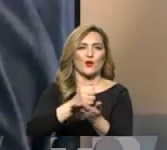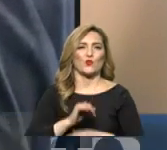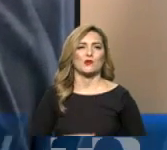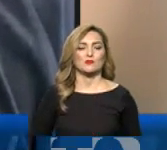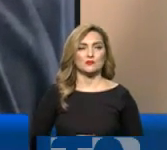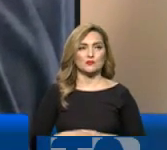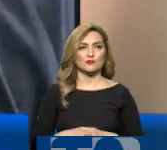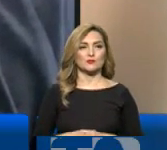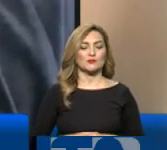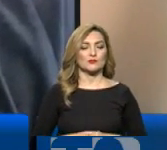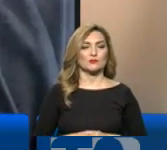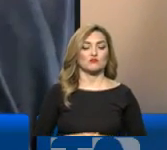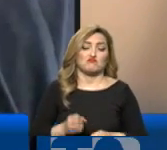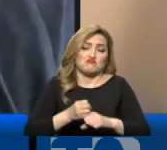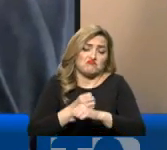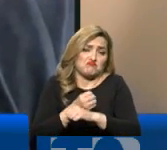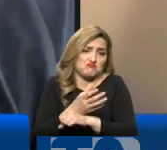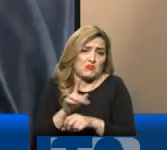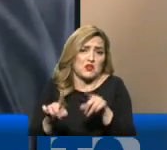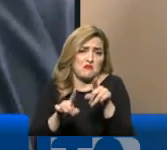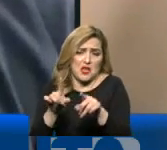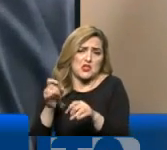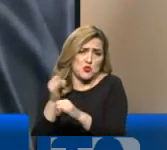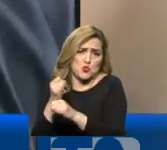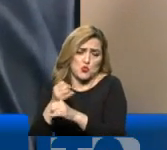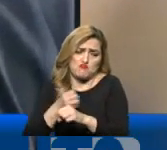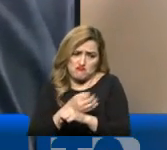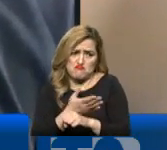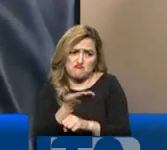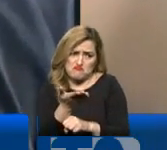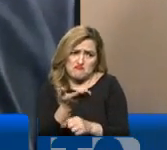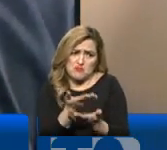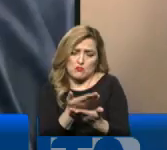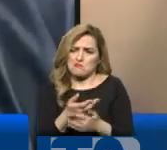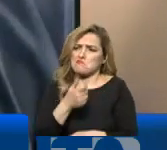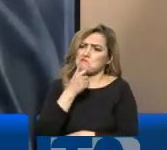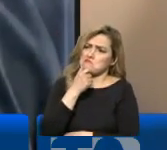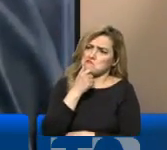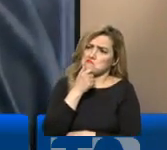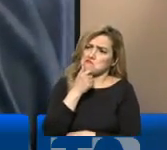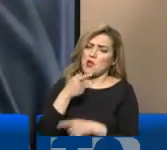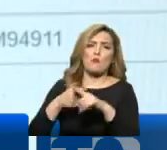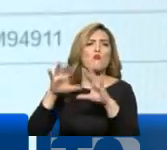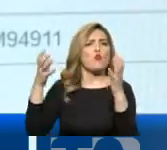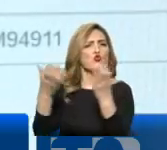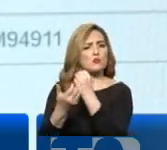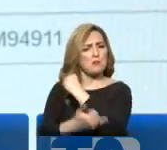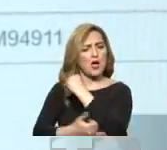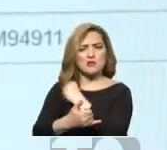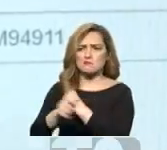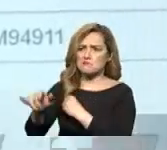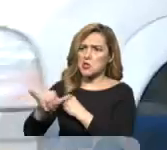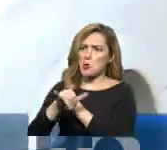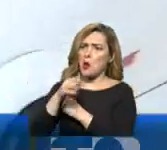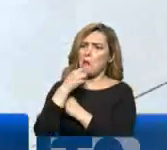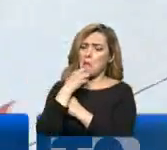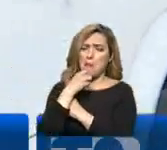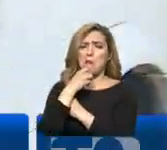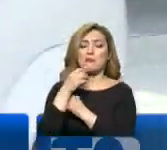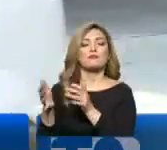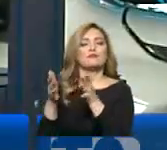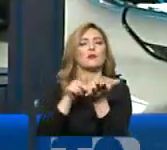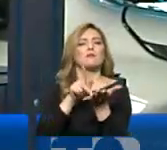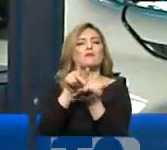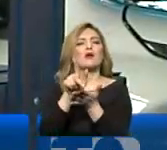sugerencias incluso que hemos recibido por varias vías y estamos viendo que en otros países se está manejando así también. Eso sí, los pagos